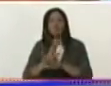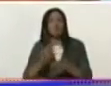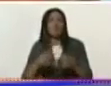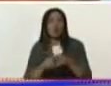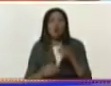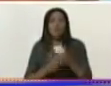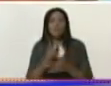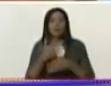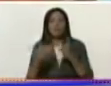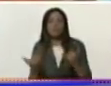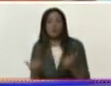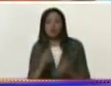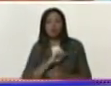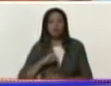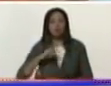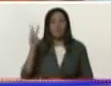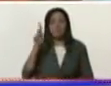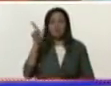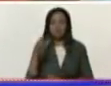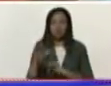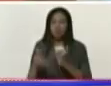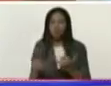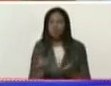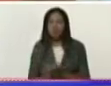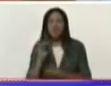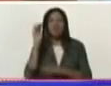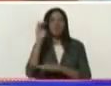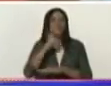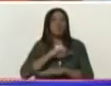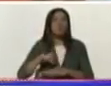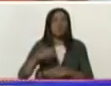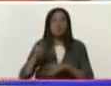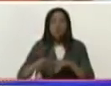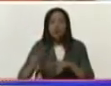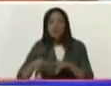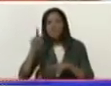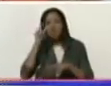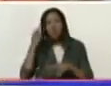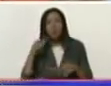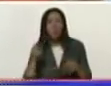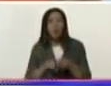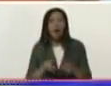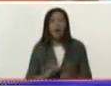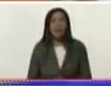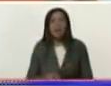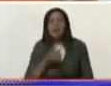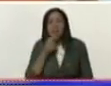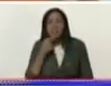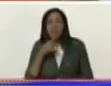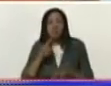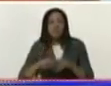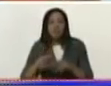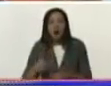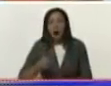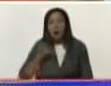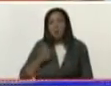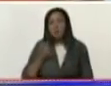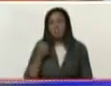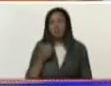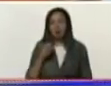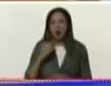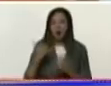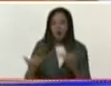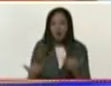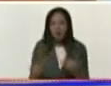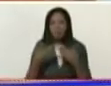más sagrado que tenemos los venezolanos y la venezolana, que es el futuro, que es nuestra niñez, que es esos niños hermosos. Y aprovechamos también, presidente, ahora que